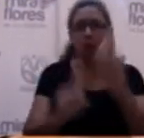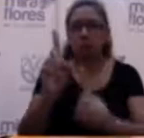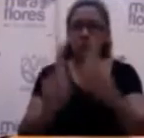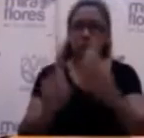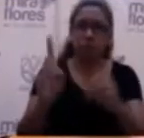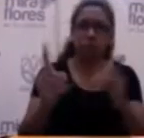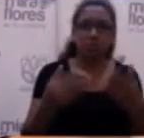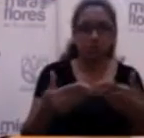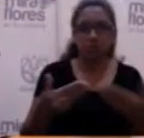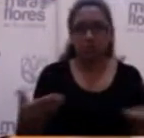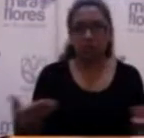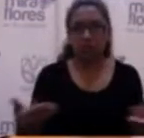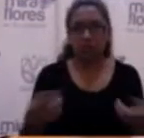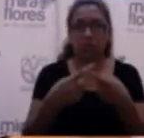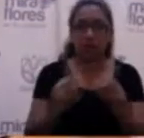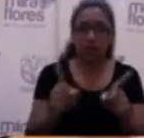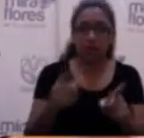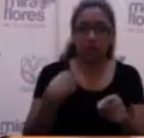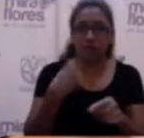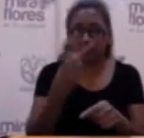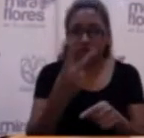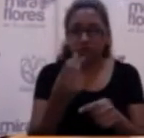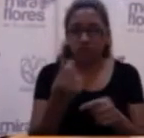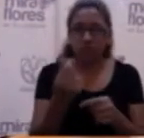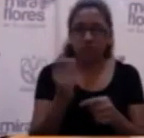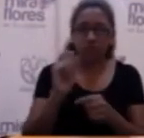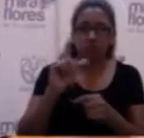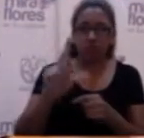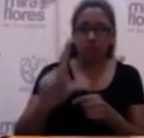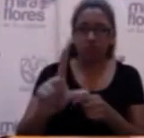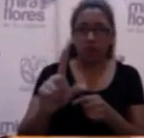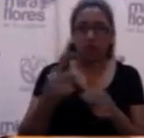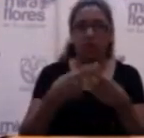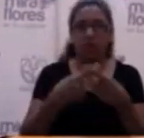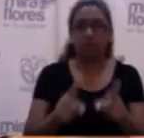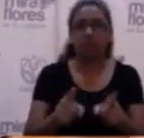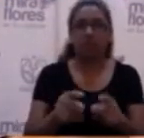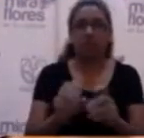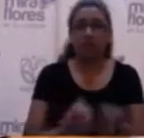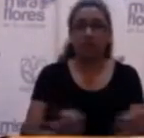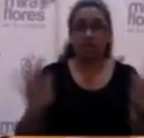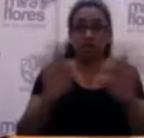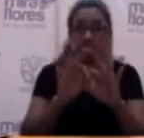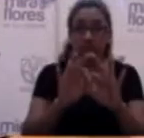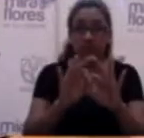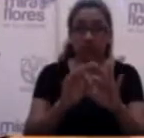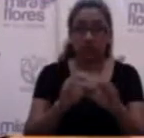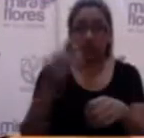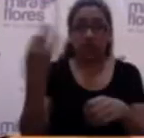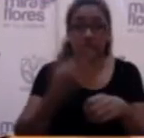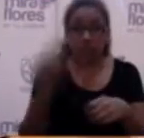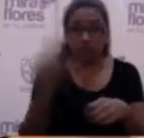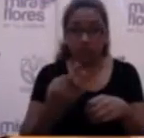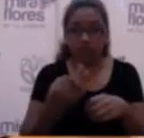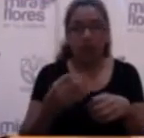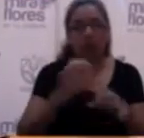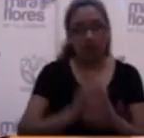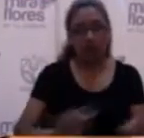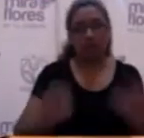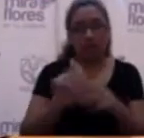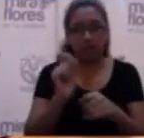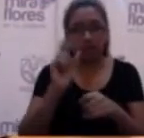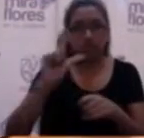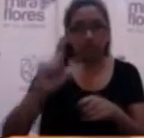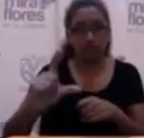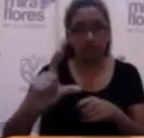cosas. No lo sé, parecería un poquito alto, pero me explican que es por la calidad de la restauración. En todo